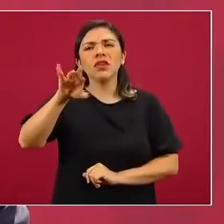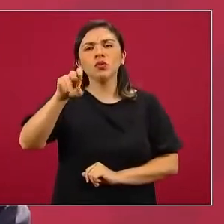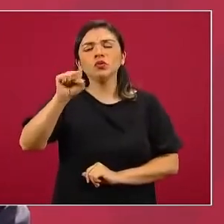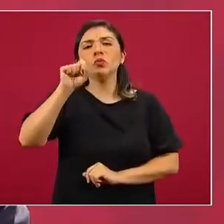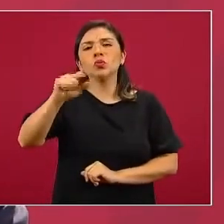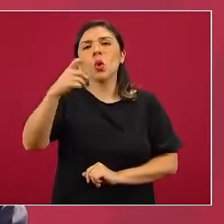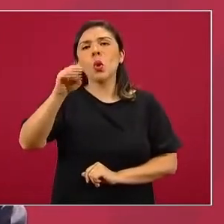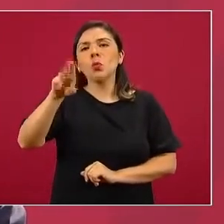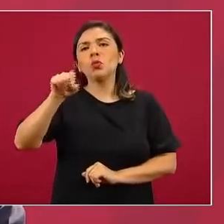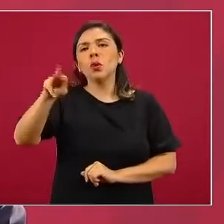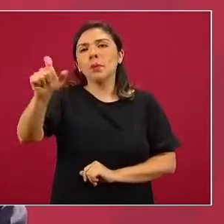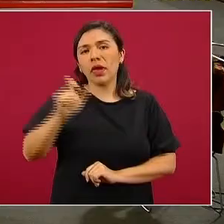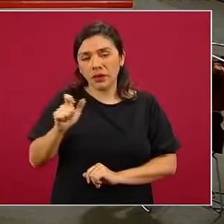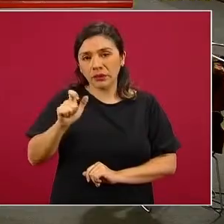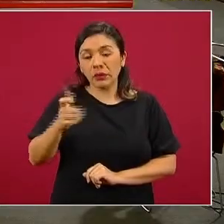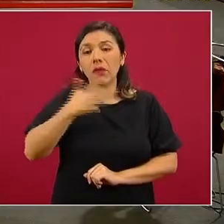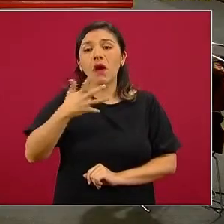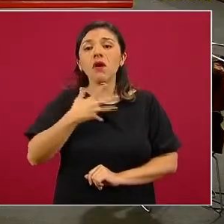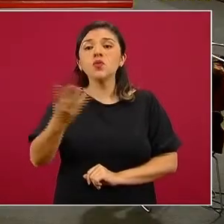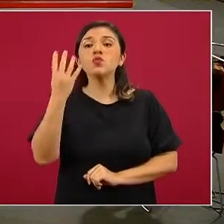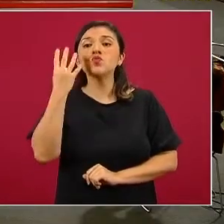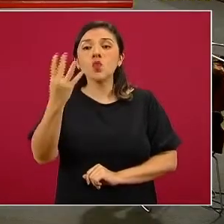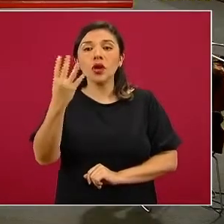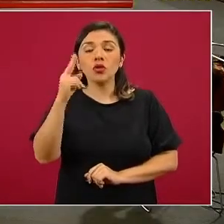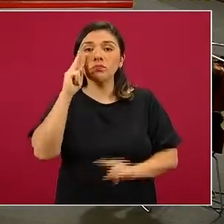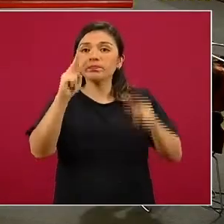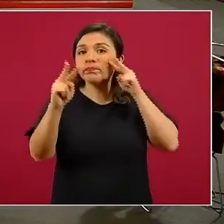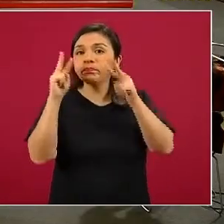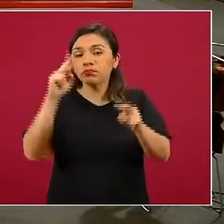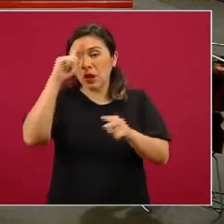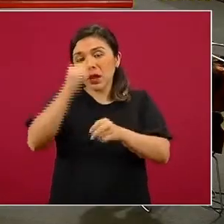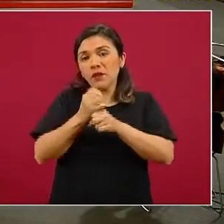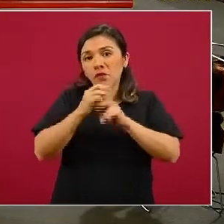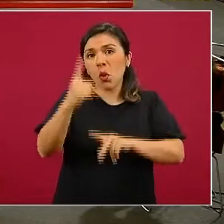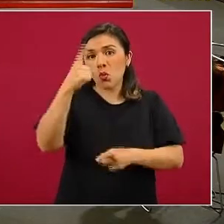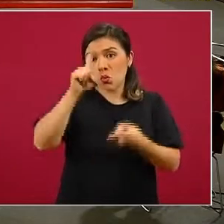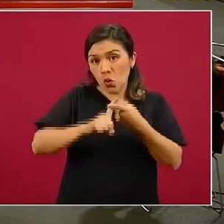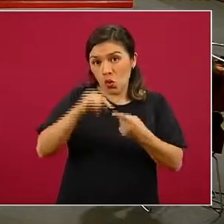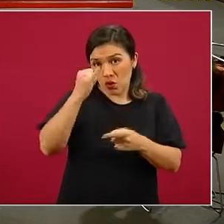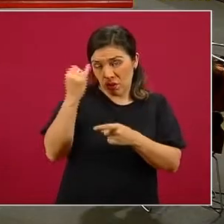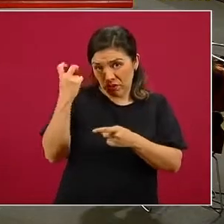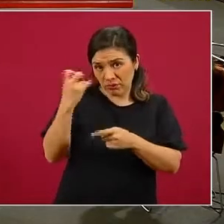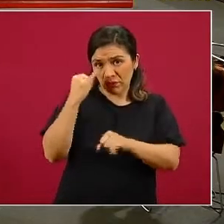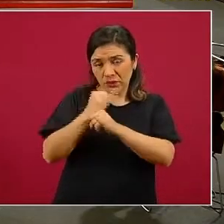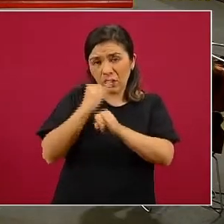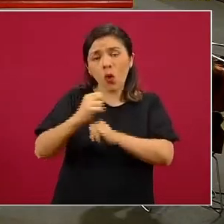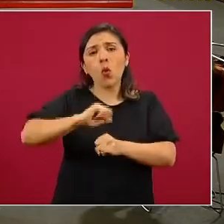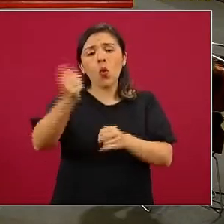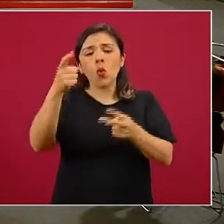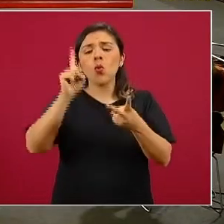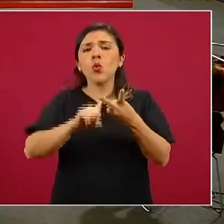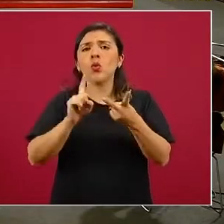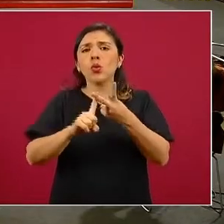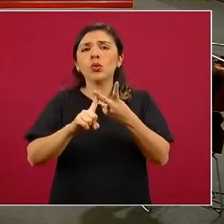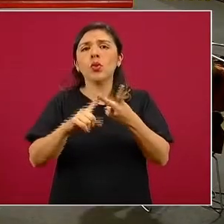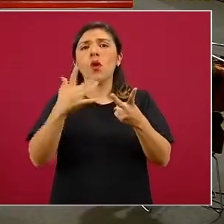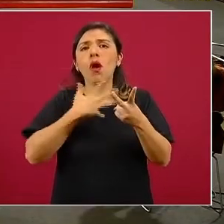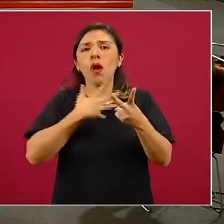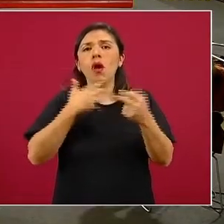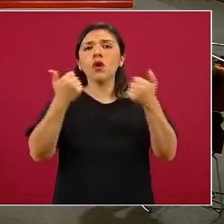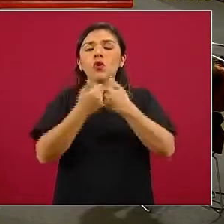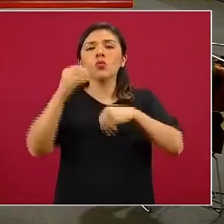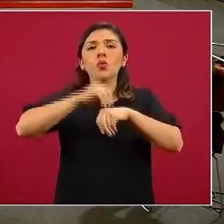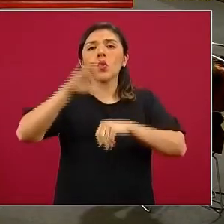coronavirus.gov.mx y tenemos 4 visualizadores de datos, uno en esta dirección. También tenemos el visualizador que ha